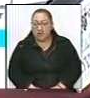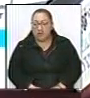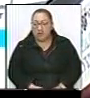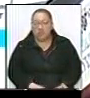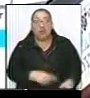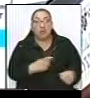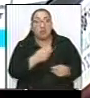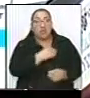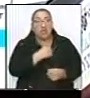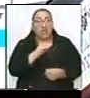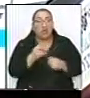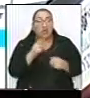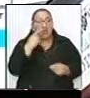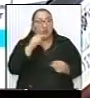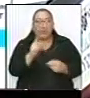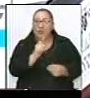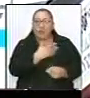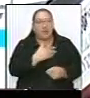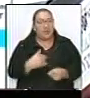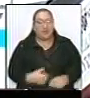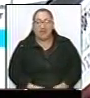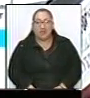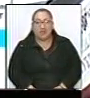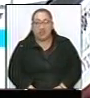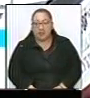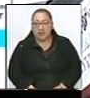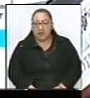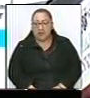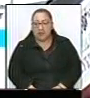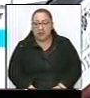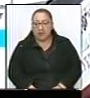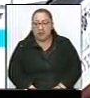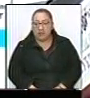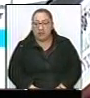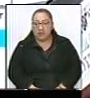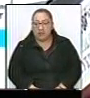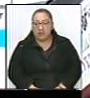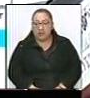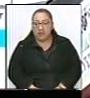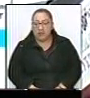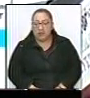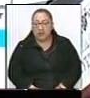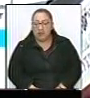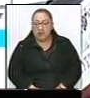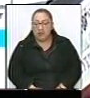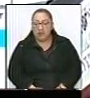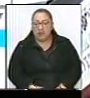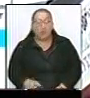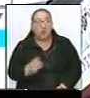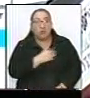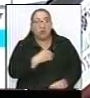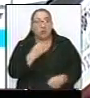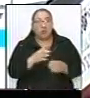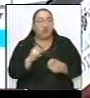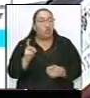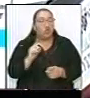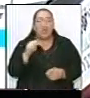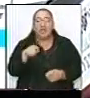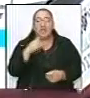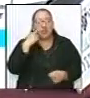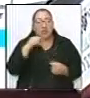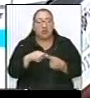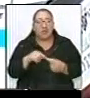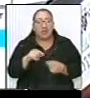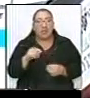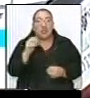sea, quien finalmente lo observa no es el Presidente. No es el Presidente del Consejo de Ministros. No es el ministro de Justicia, no, el que observa